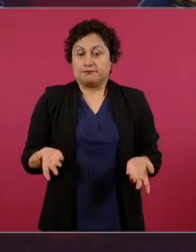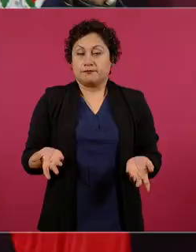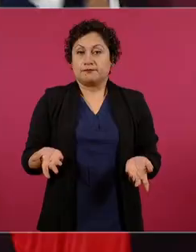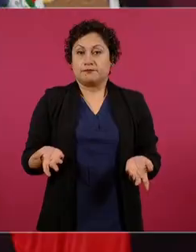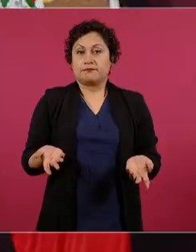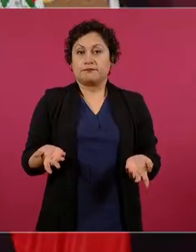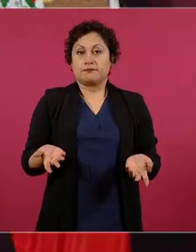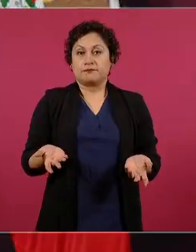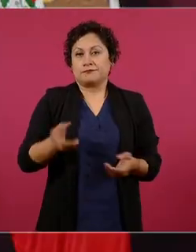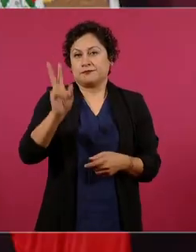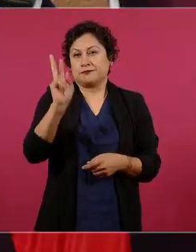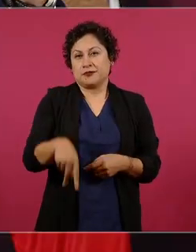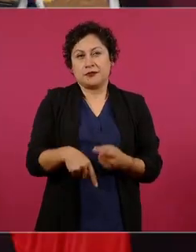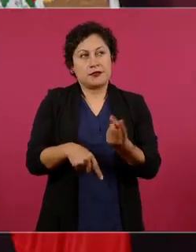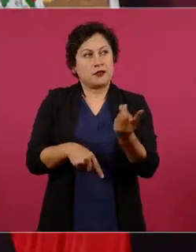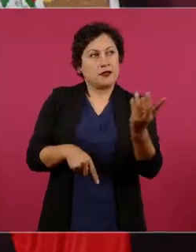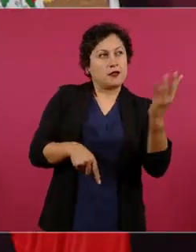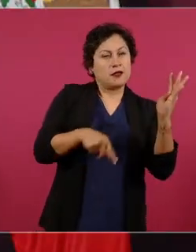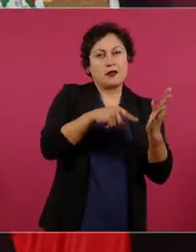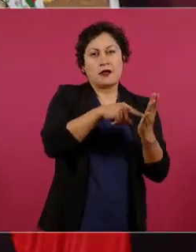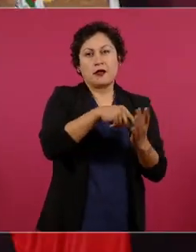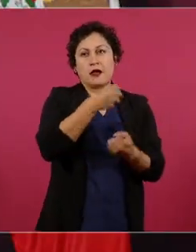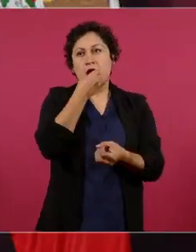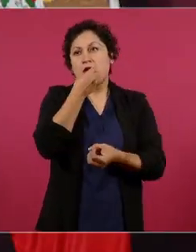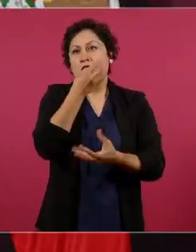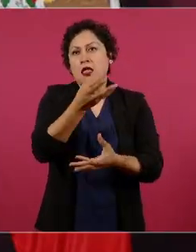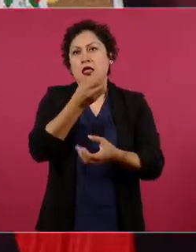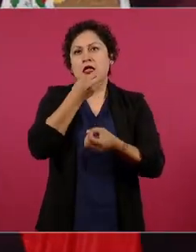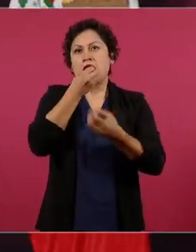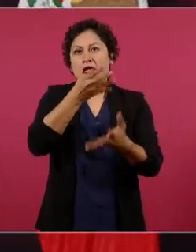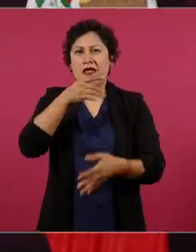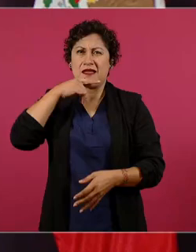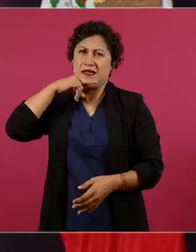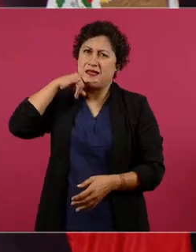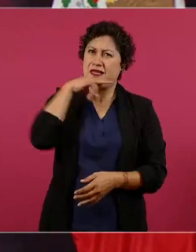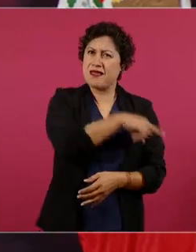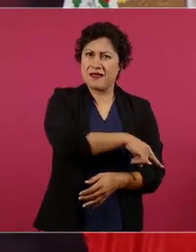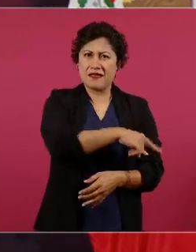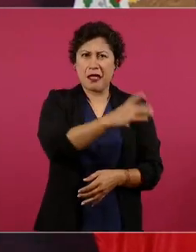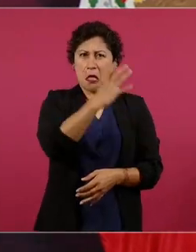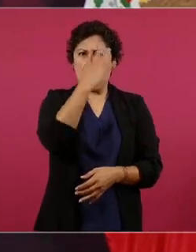con un descaro y un cinismo,